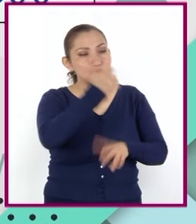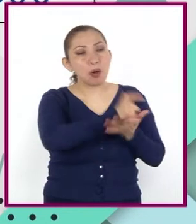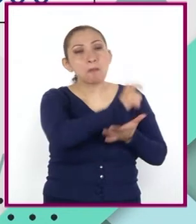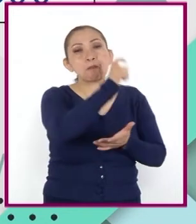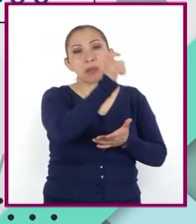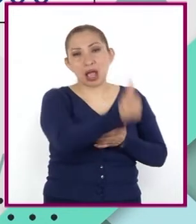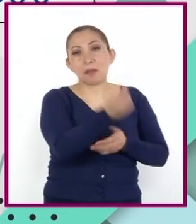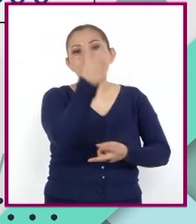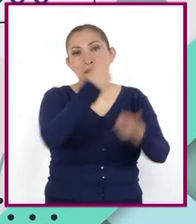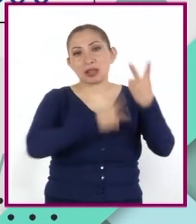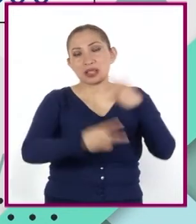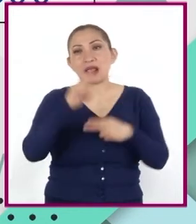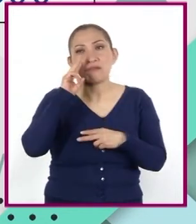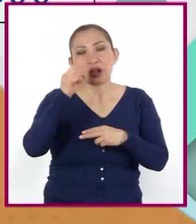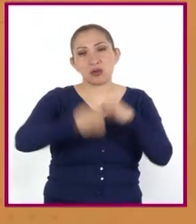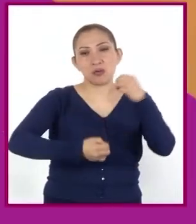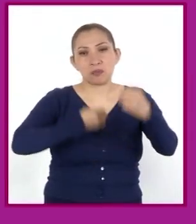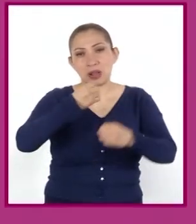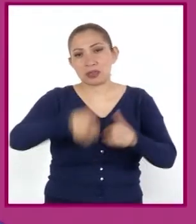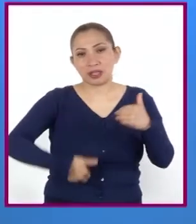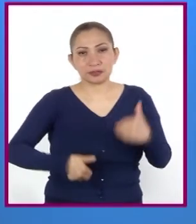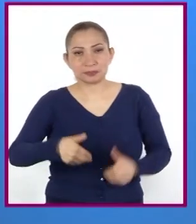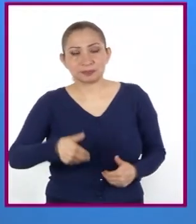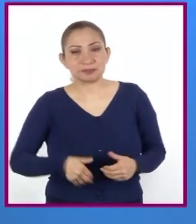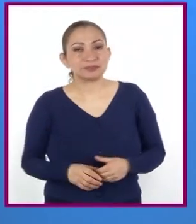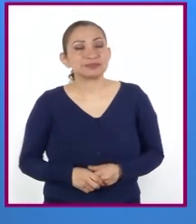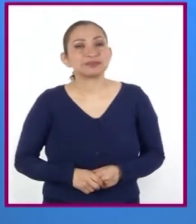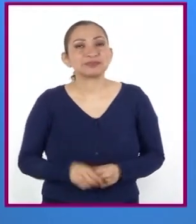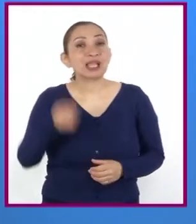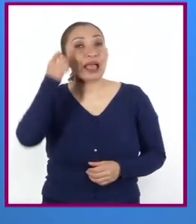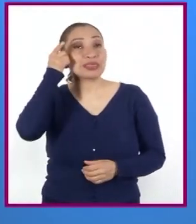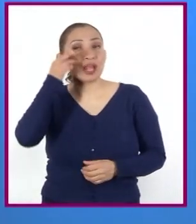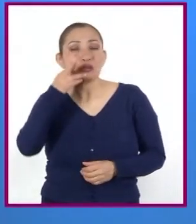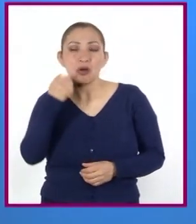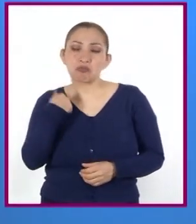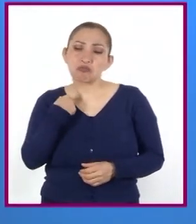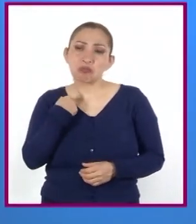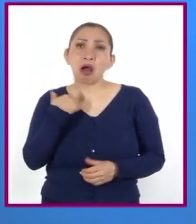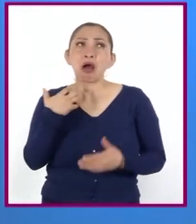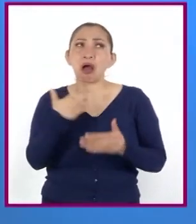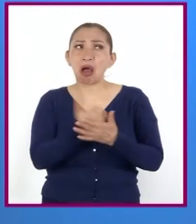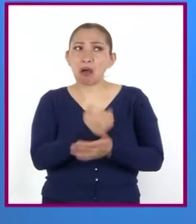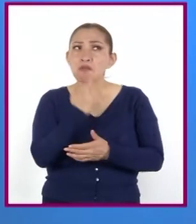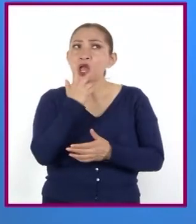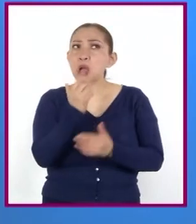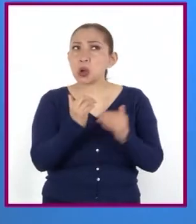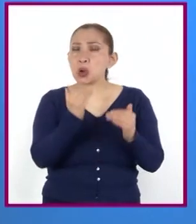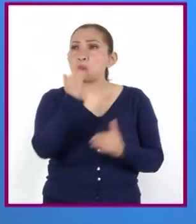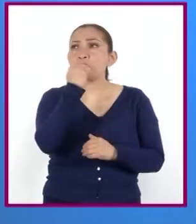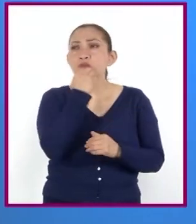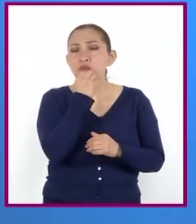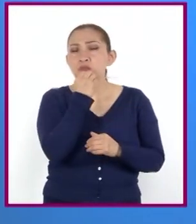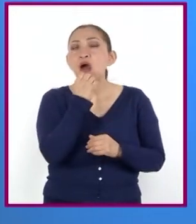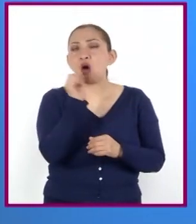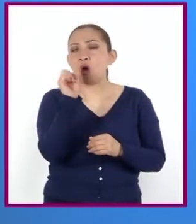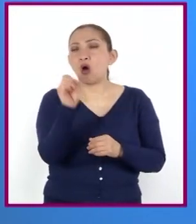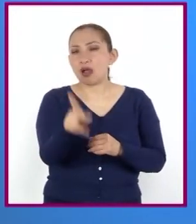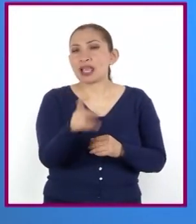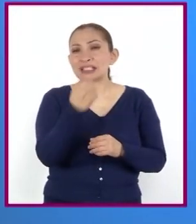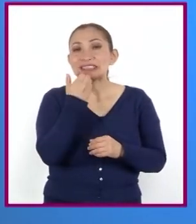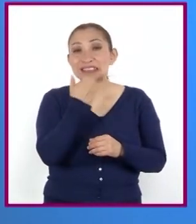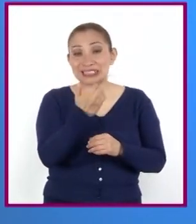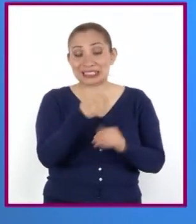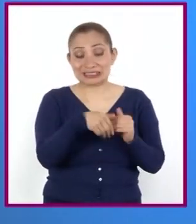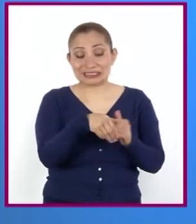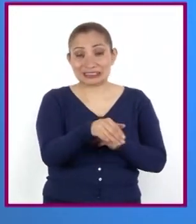el costo para ver la obra. El director entendió que las ganancias mejorarían, así que desea obtener en